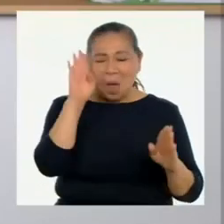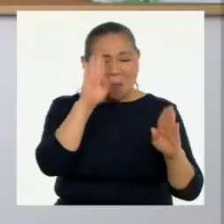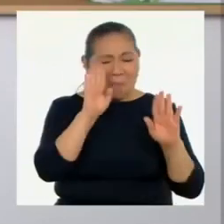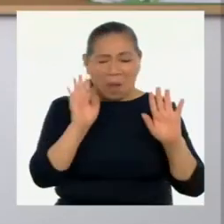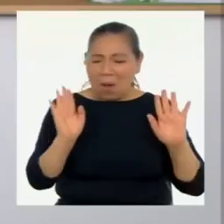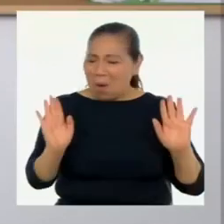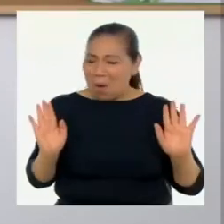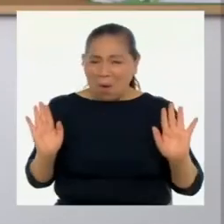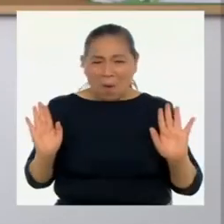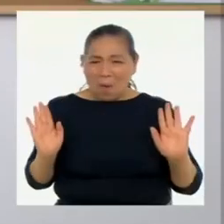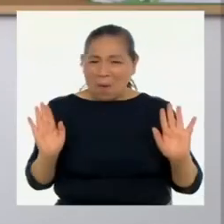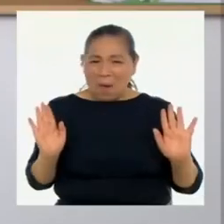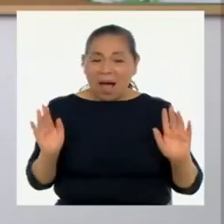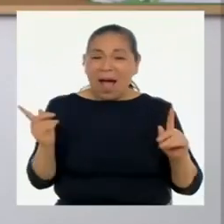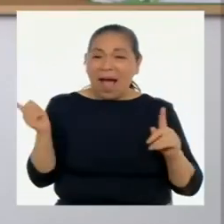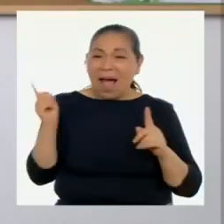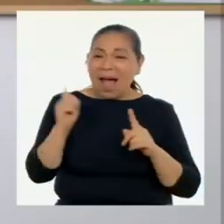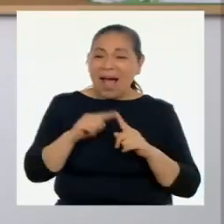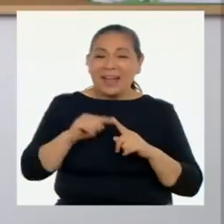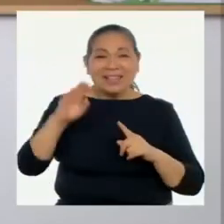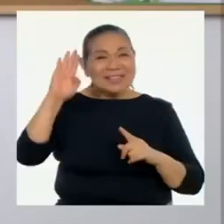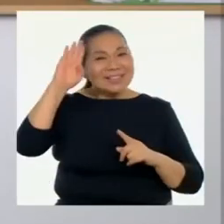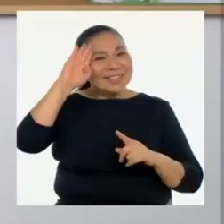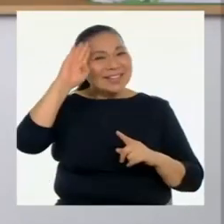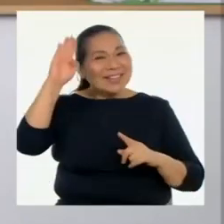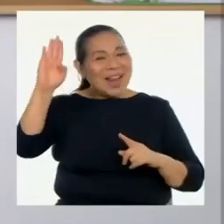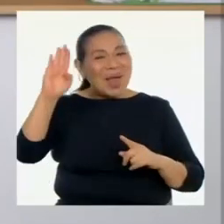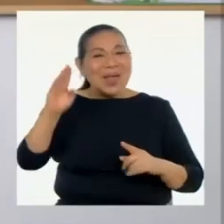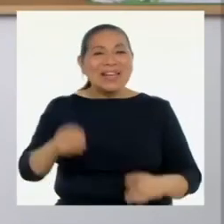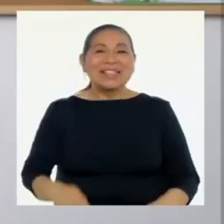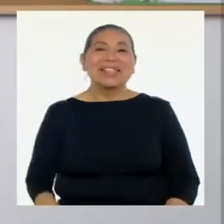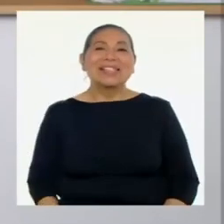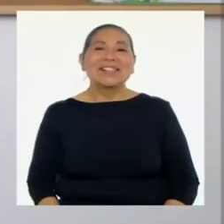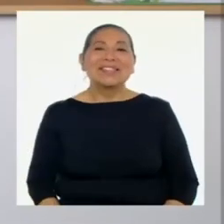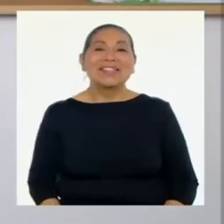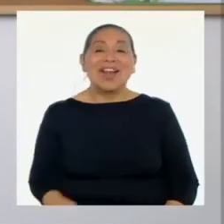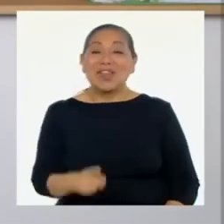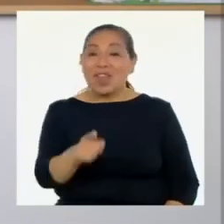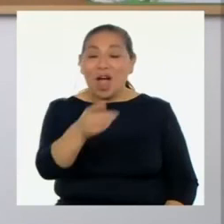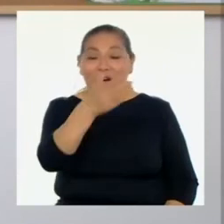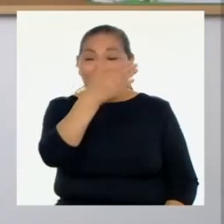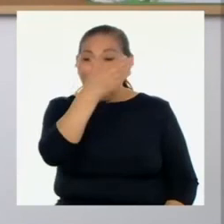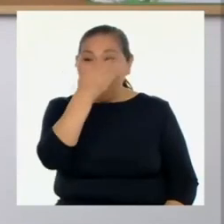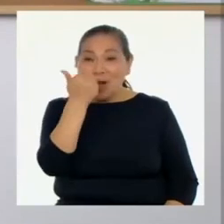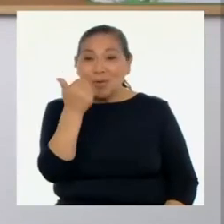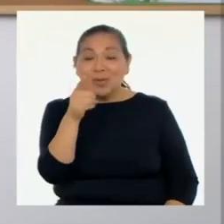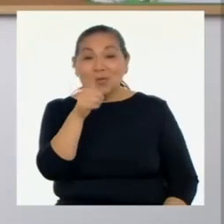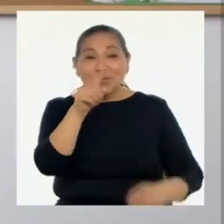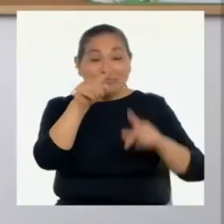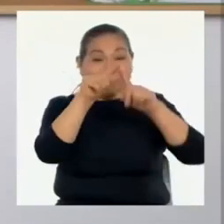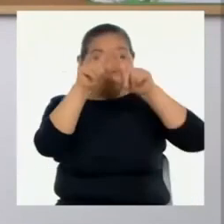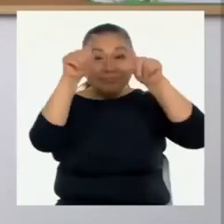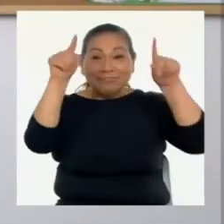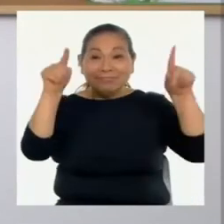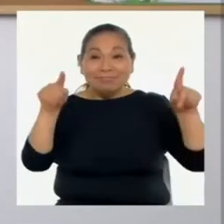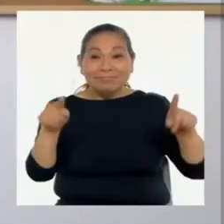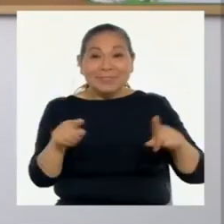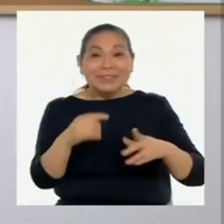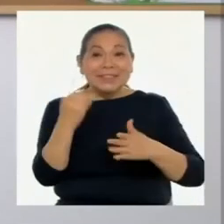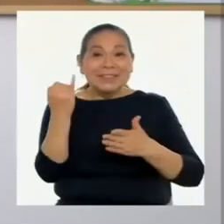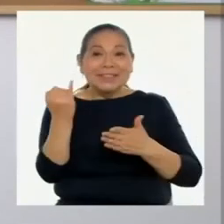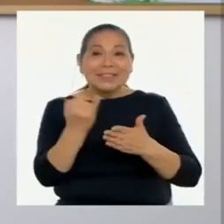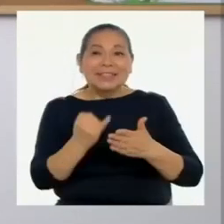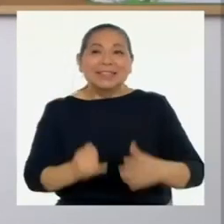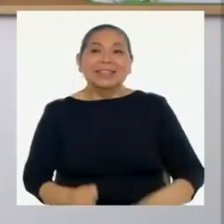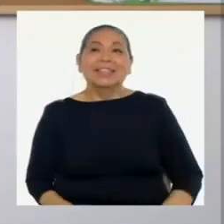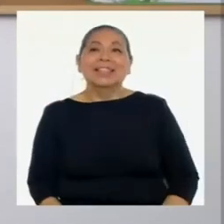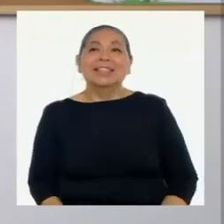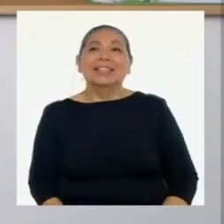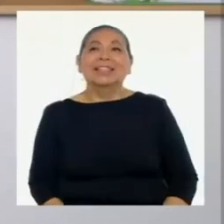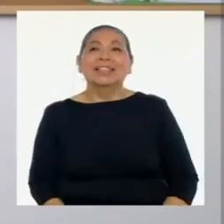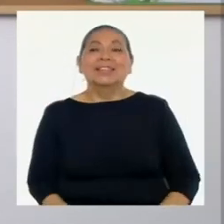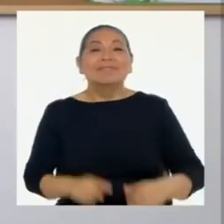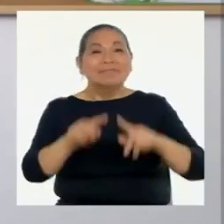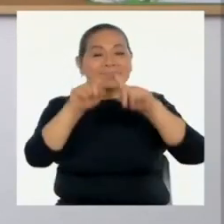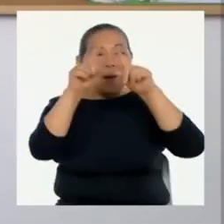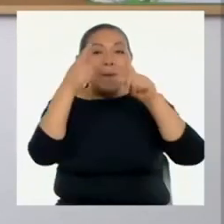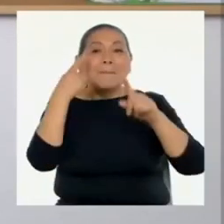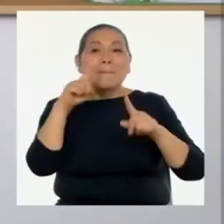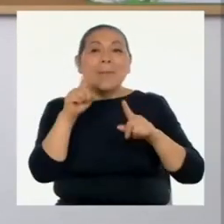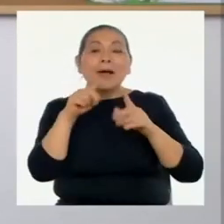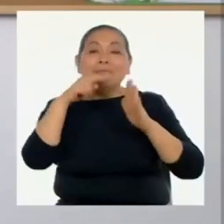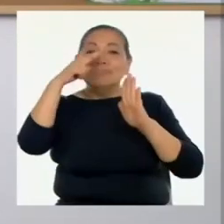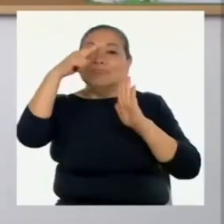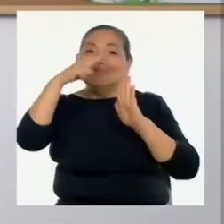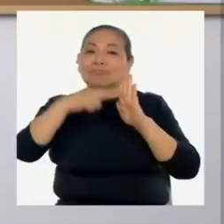te preocupes, Yanira. Hasta luego, chicas y chicos. No se olviden de hacer sus primeras versiones de